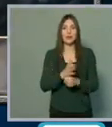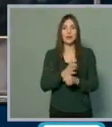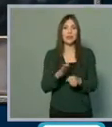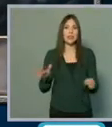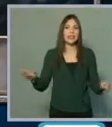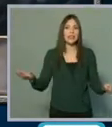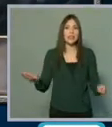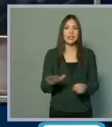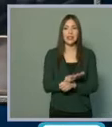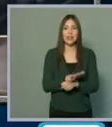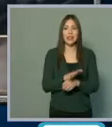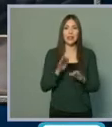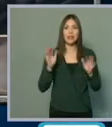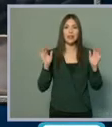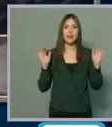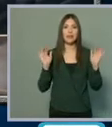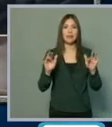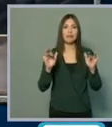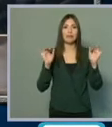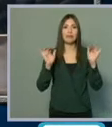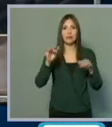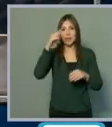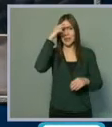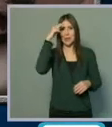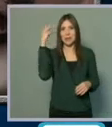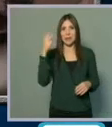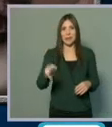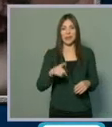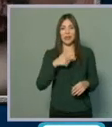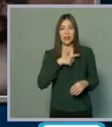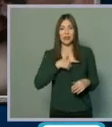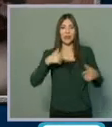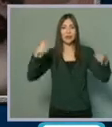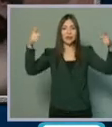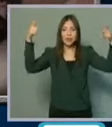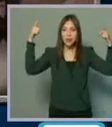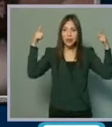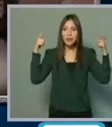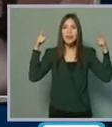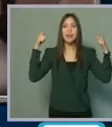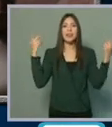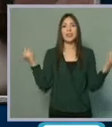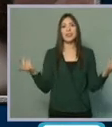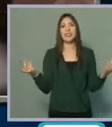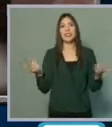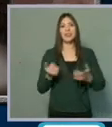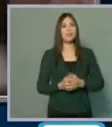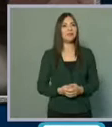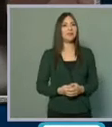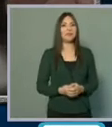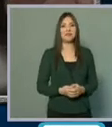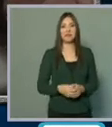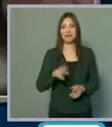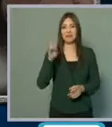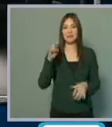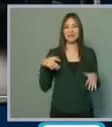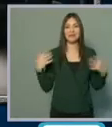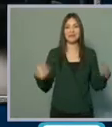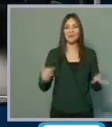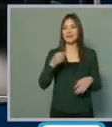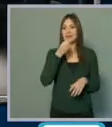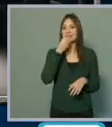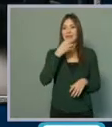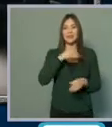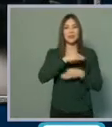de los aficionados mexicanos con sus sombreros, con sus... No, es un